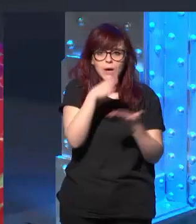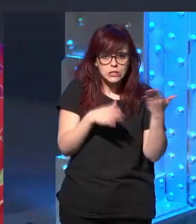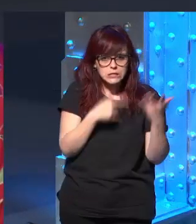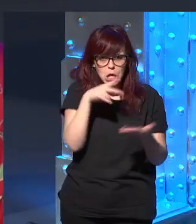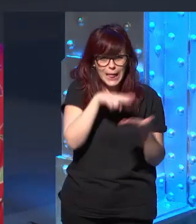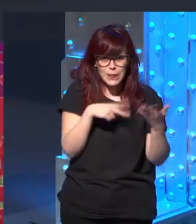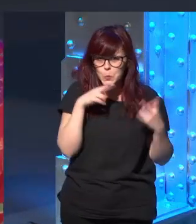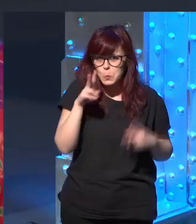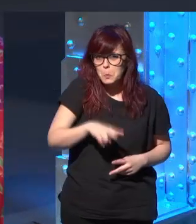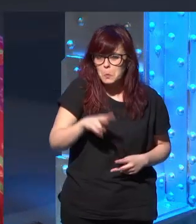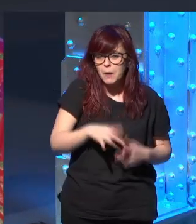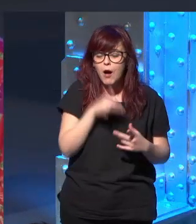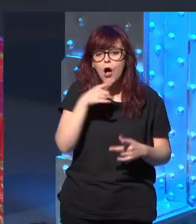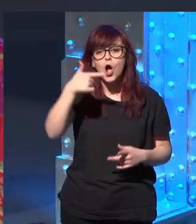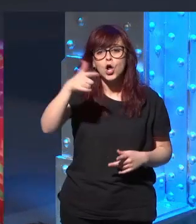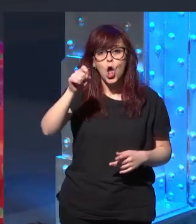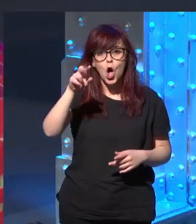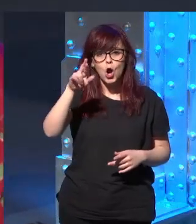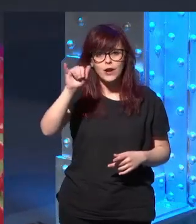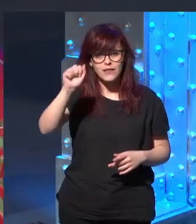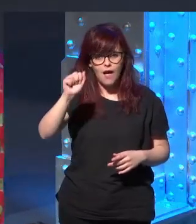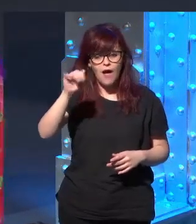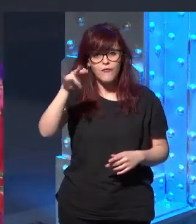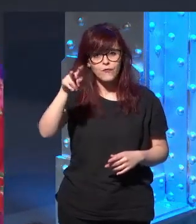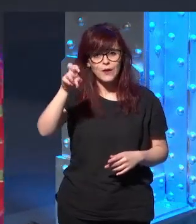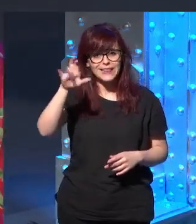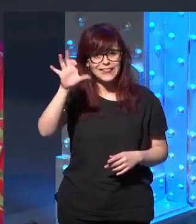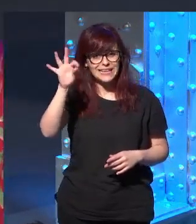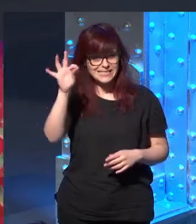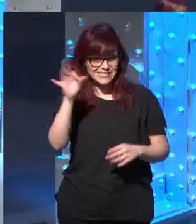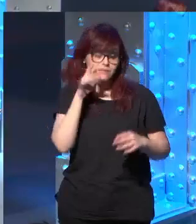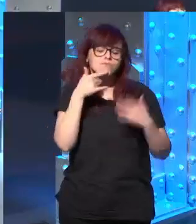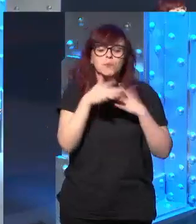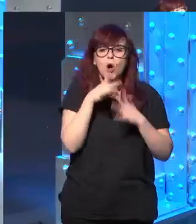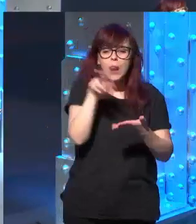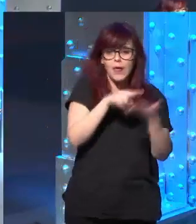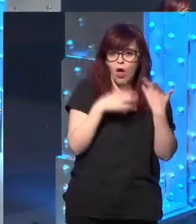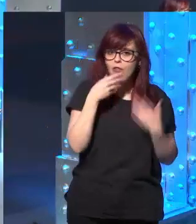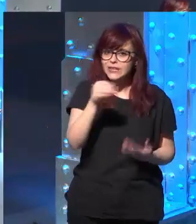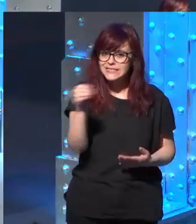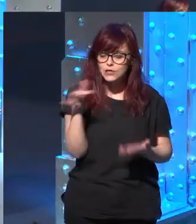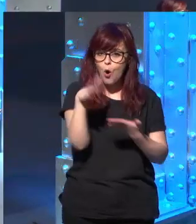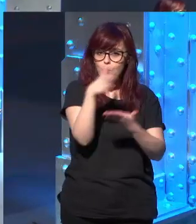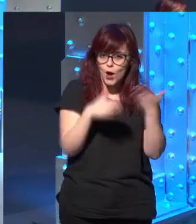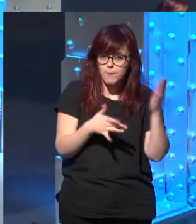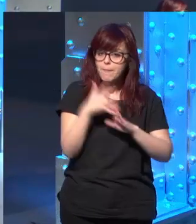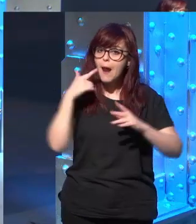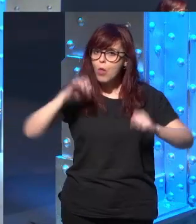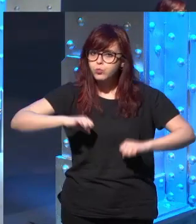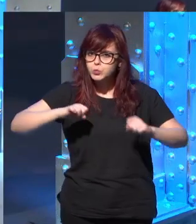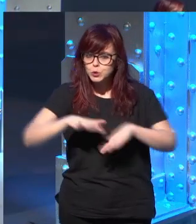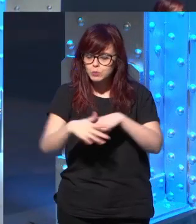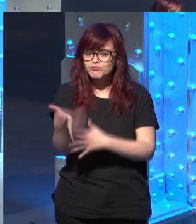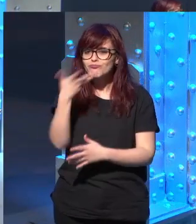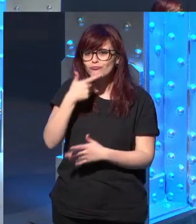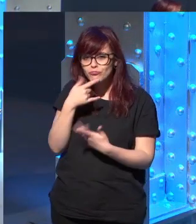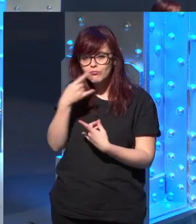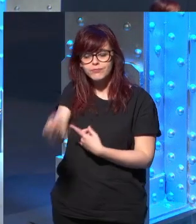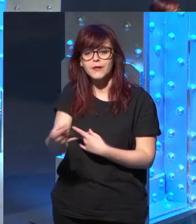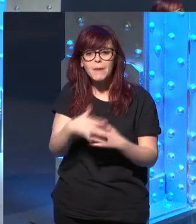era pequeña. De hecho, por ejemplo, Gloria Fuertes llegué siendo ya adolescente y además por sus poemas para adultos. No